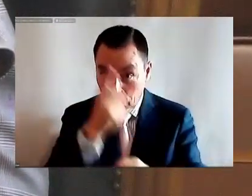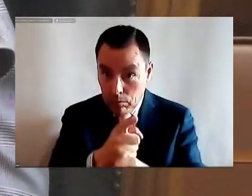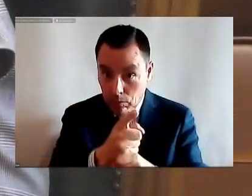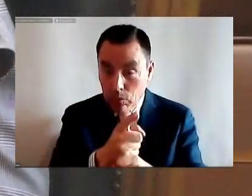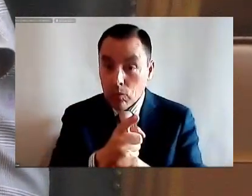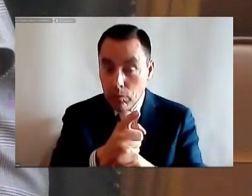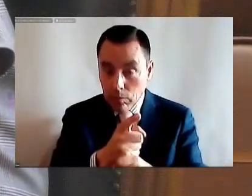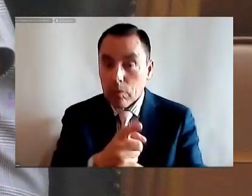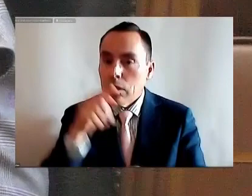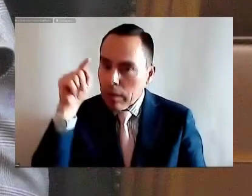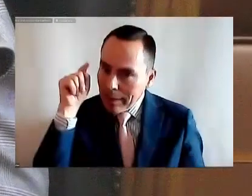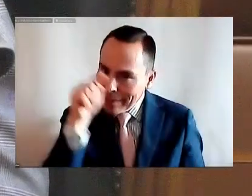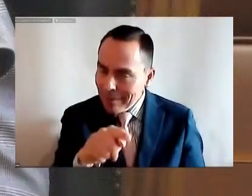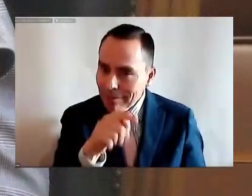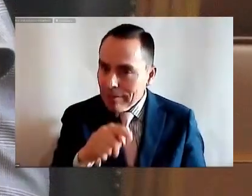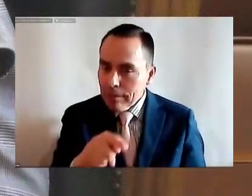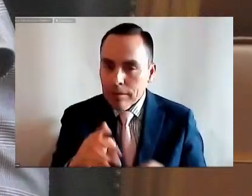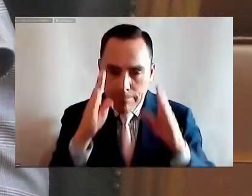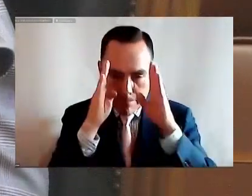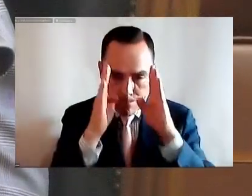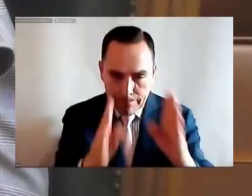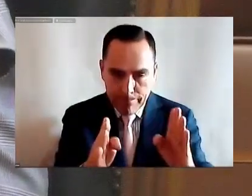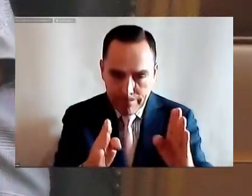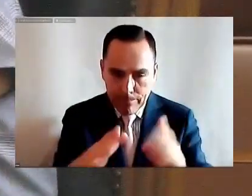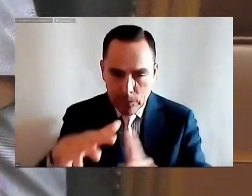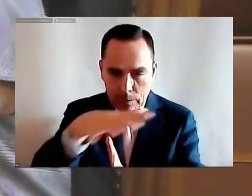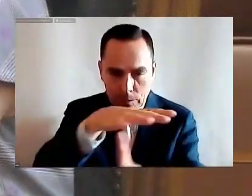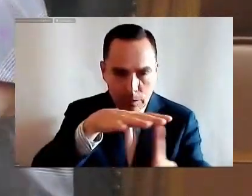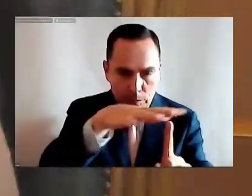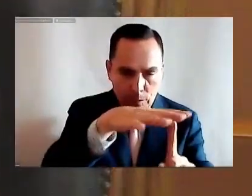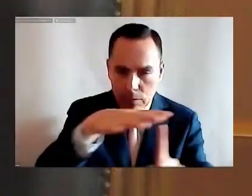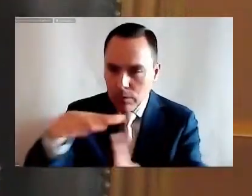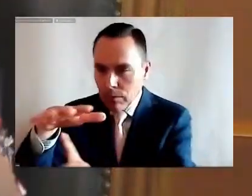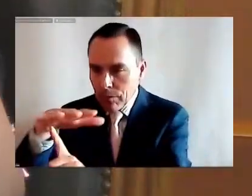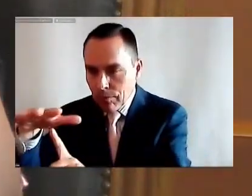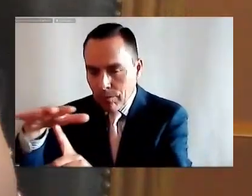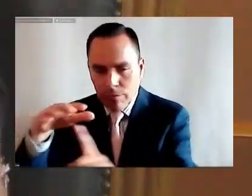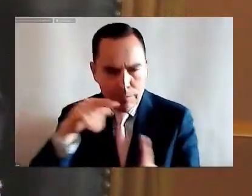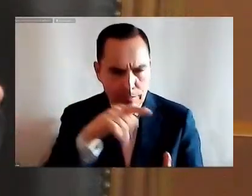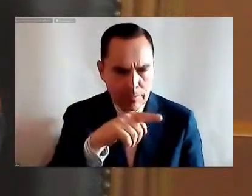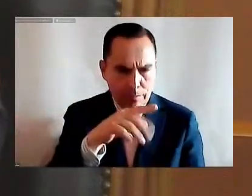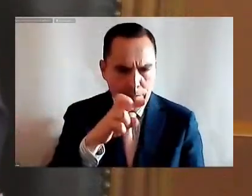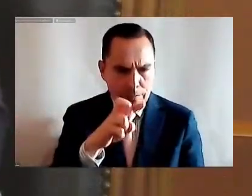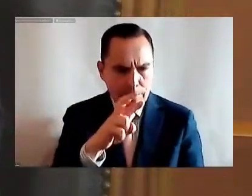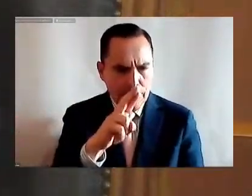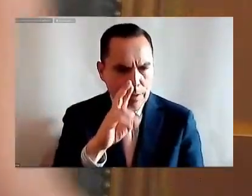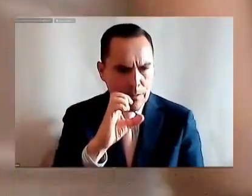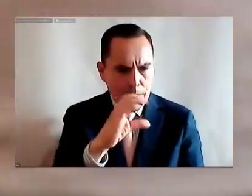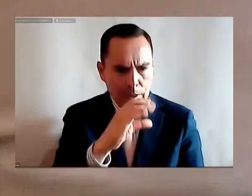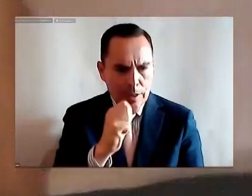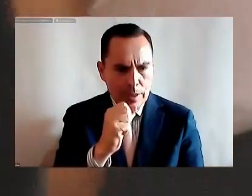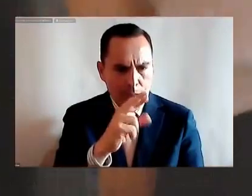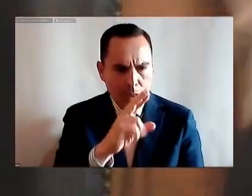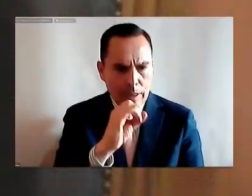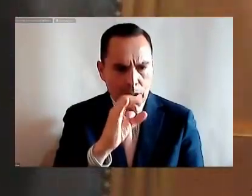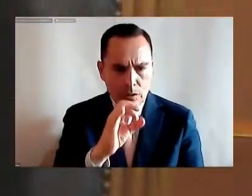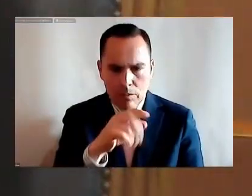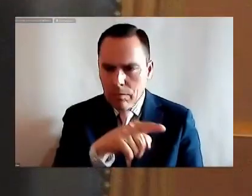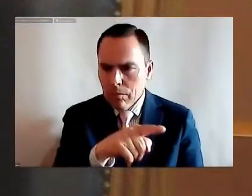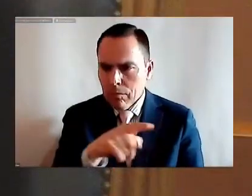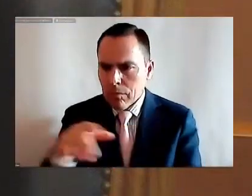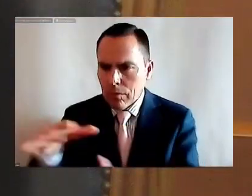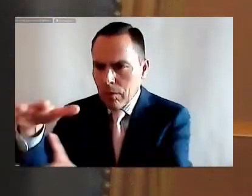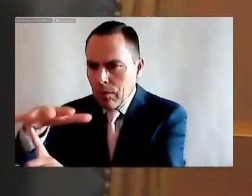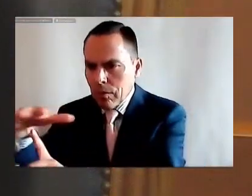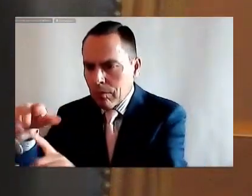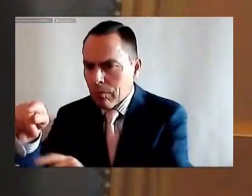este contexto, no sé, pues en el mismo caso el precario. Cuando se dice, bueno, vamos a analizar que una persona sea dueña del inmueble, que la otra no